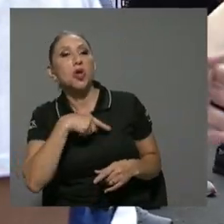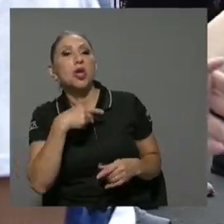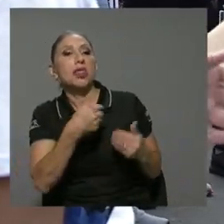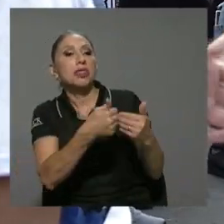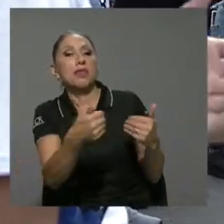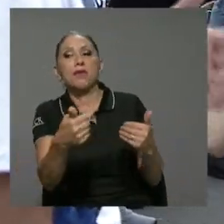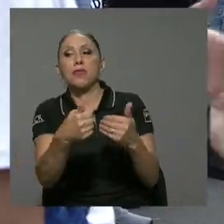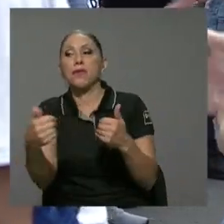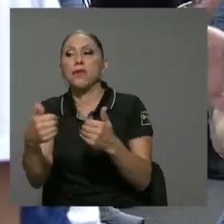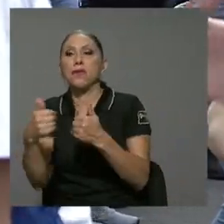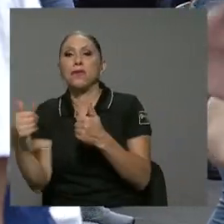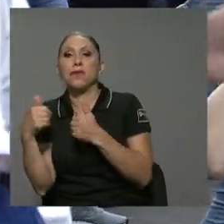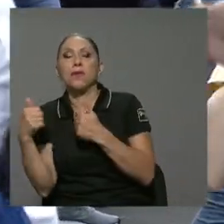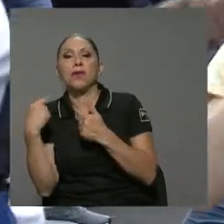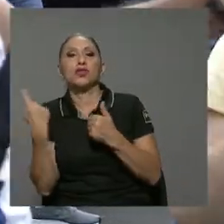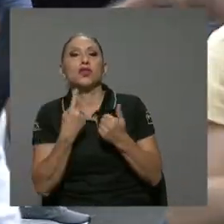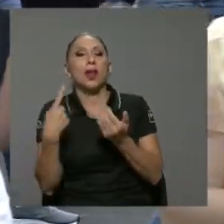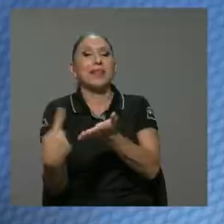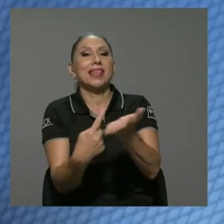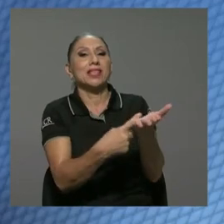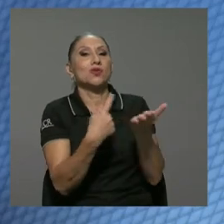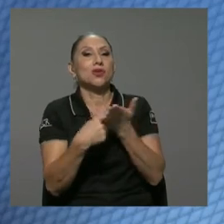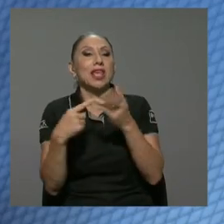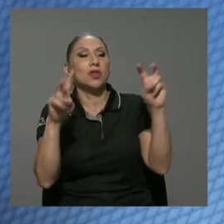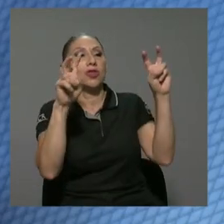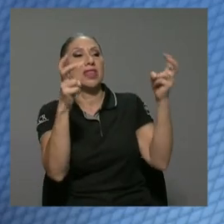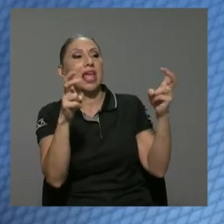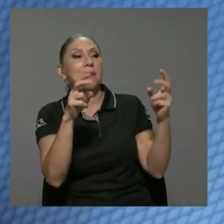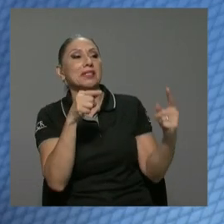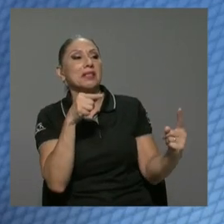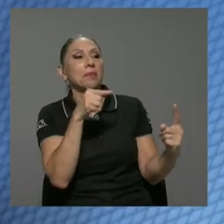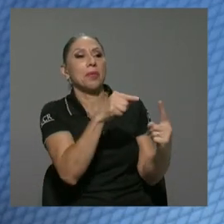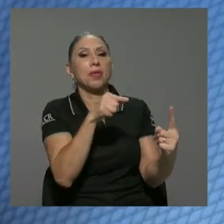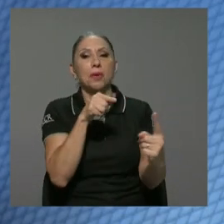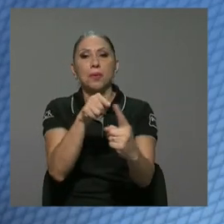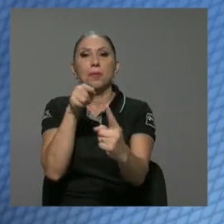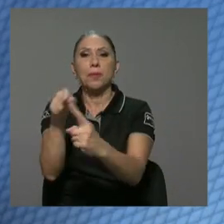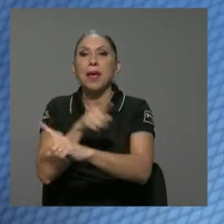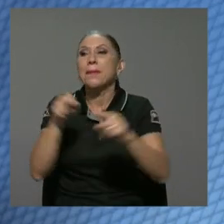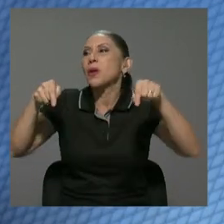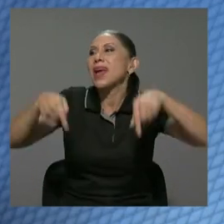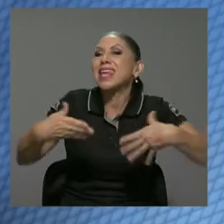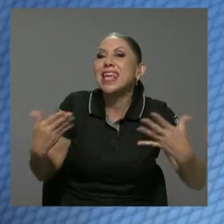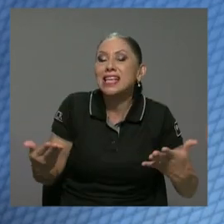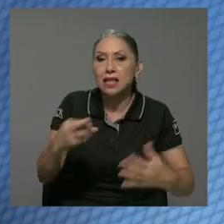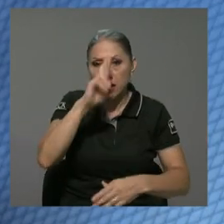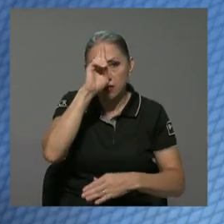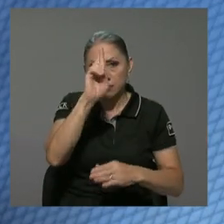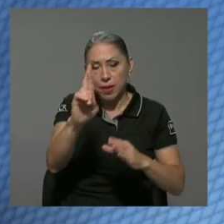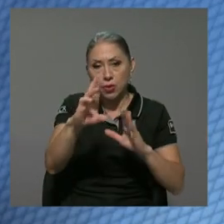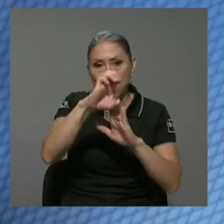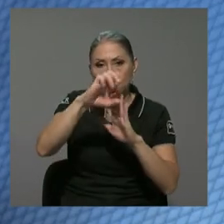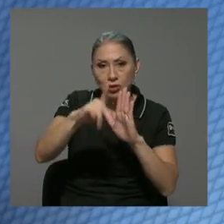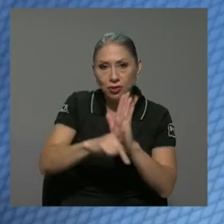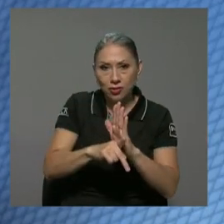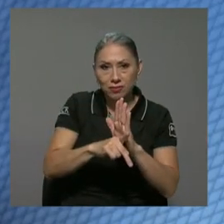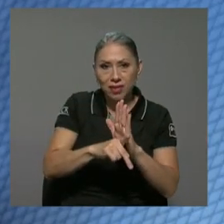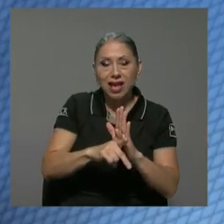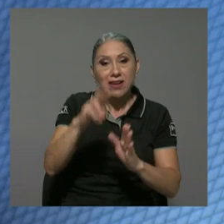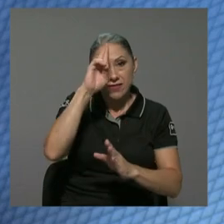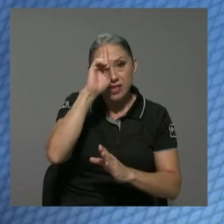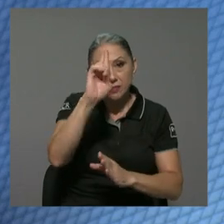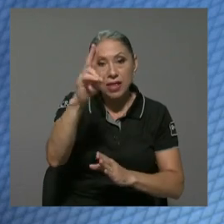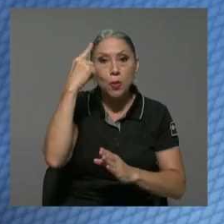Y aquí esto es una política de respeto de la Constitución, del Estado Social de Derecho por el que hemos estado luchando, y sobre